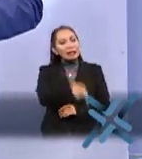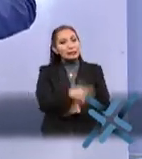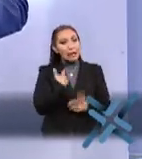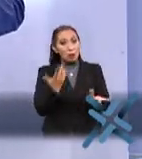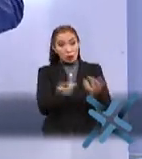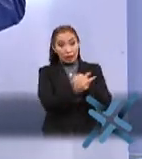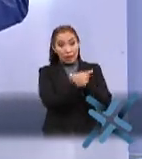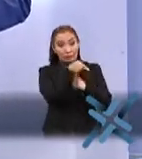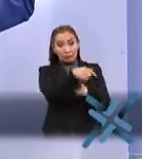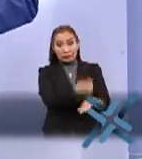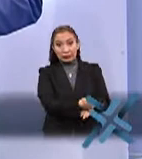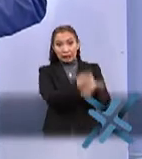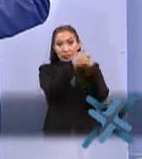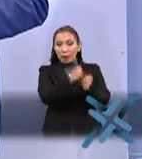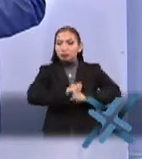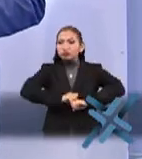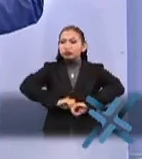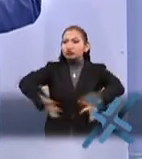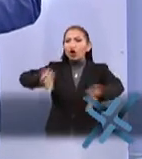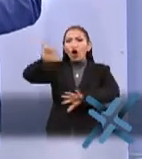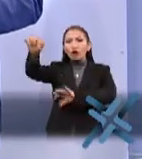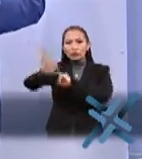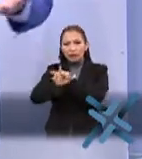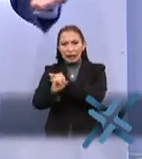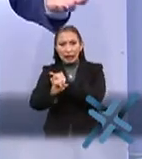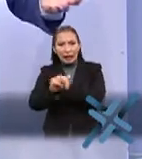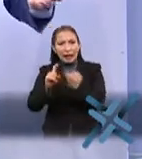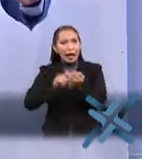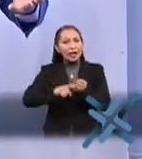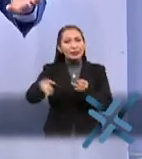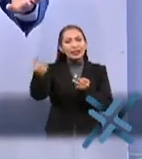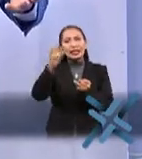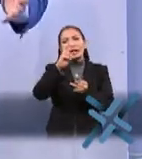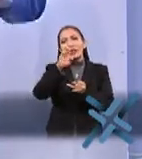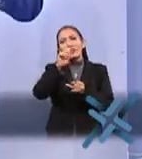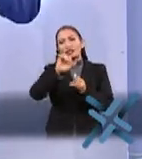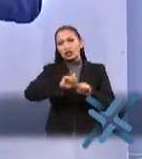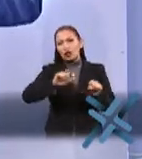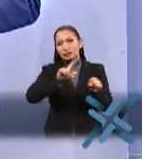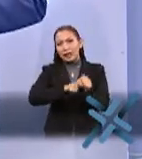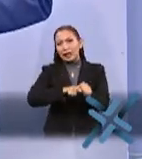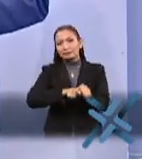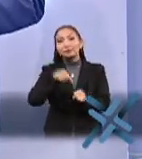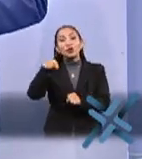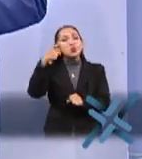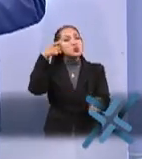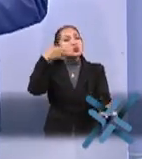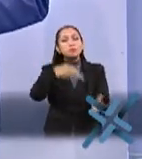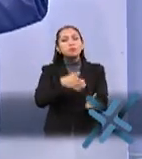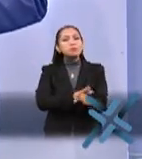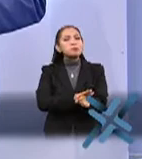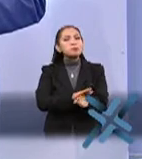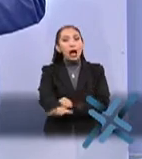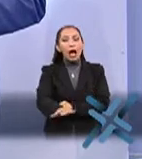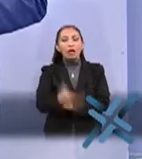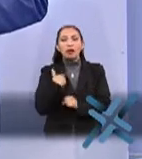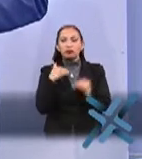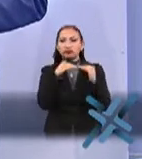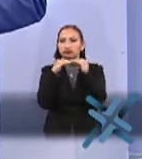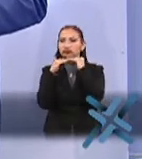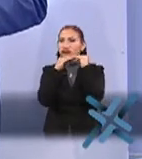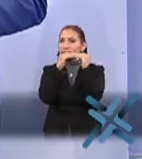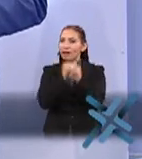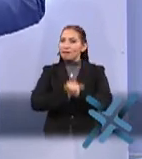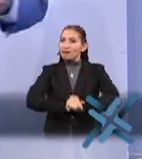la televisión, pero que se expande a plataformas como Internet y redes sociales. Uno de nuestros objetivos es democratizar